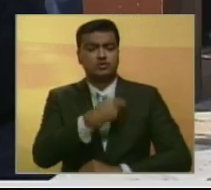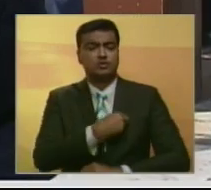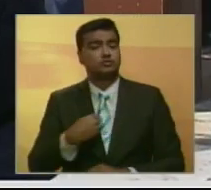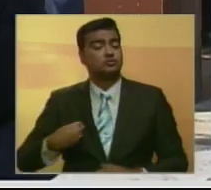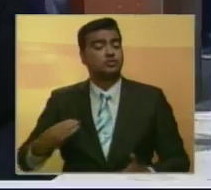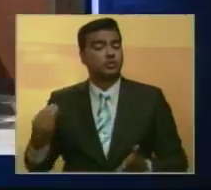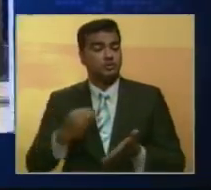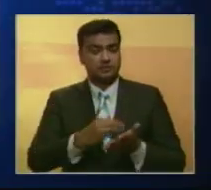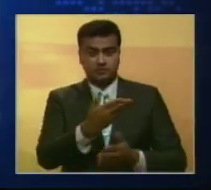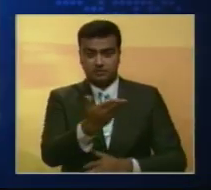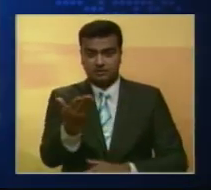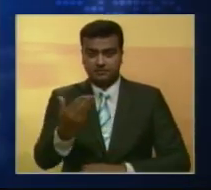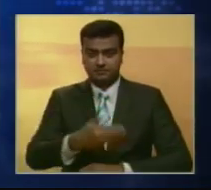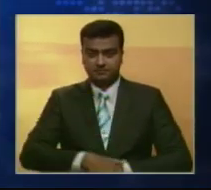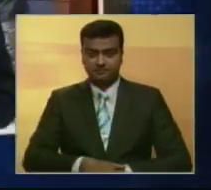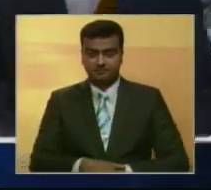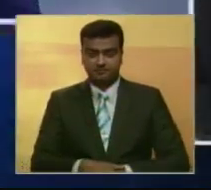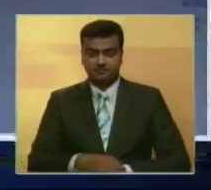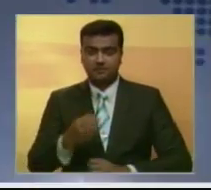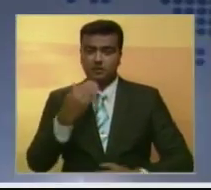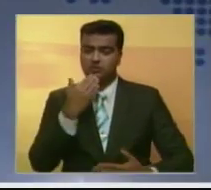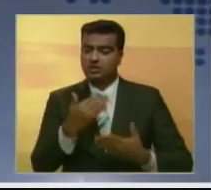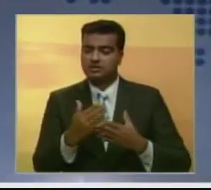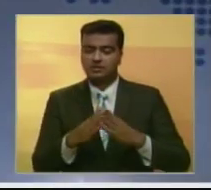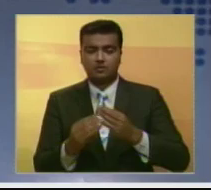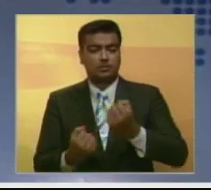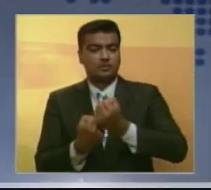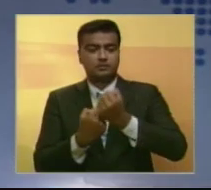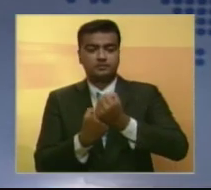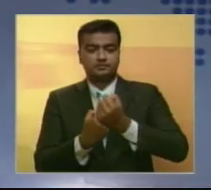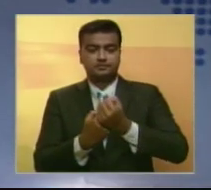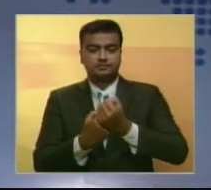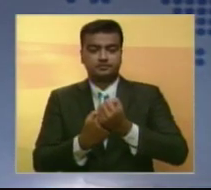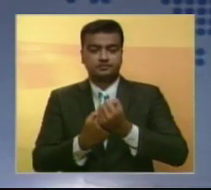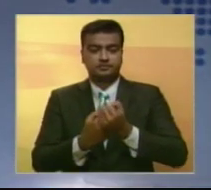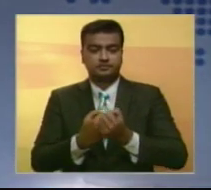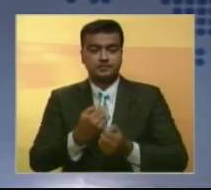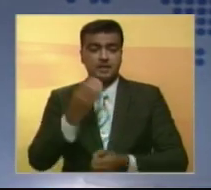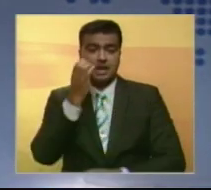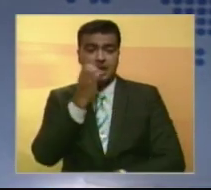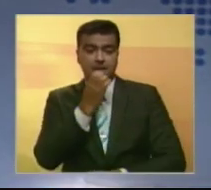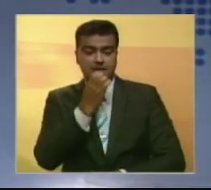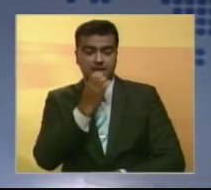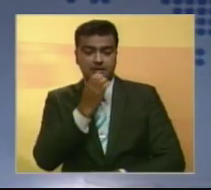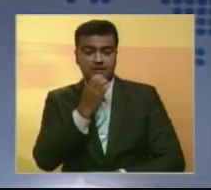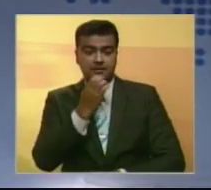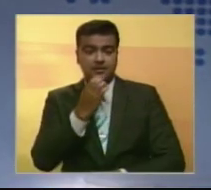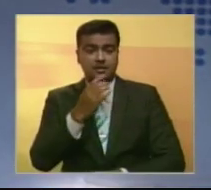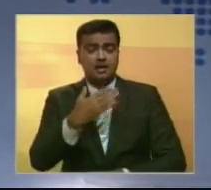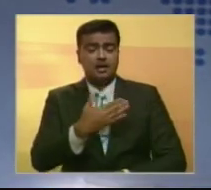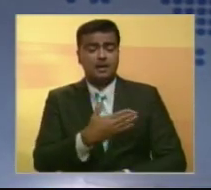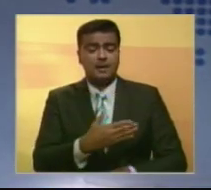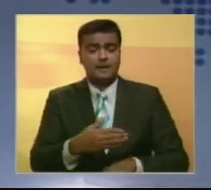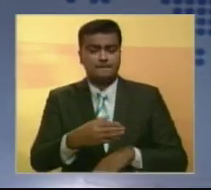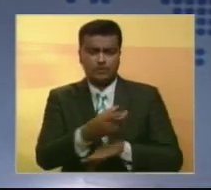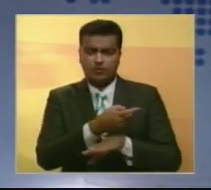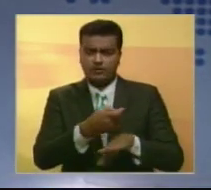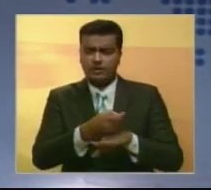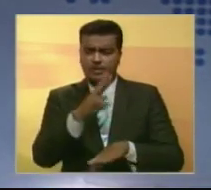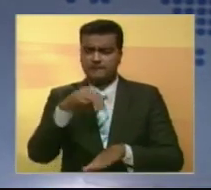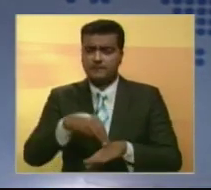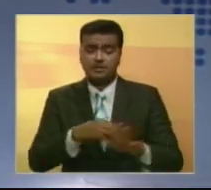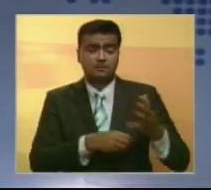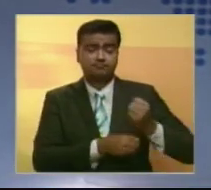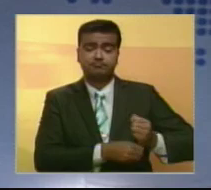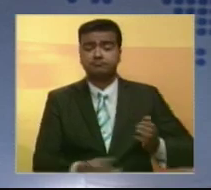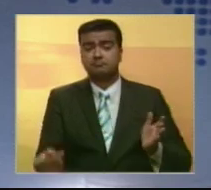el pase al estudio. Gracias, Manuel, por tu aporte. Enrique Capriles, gobernador del estado Miranda, manifestó que está a la expectativa en